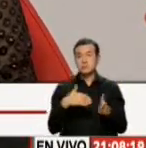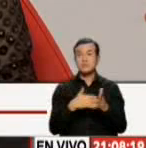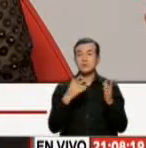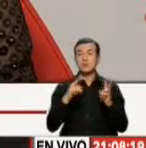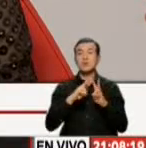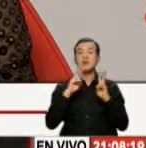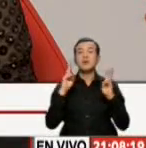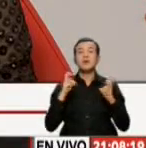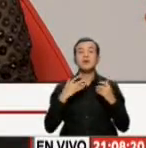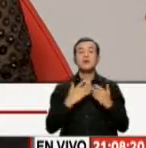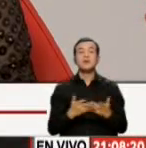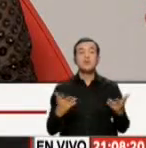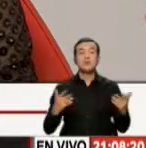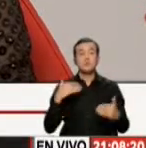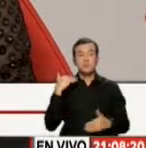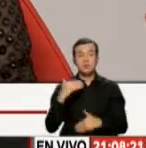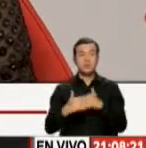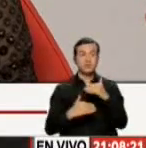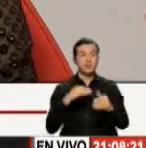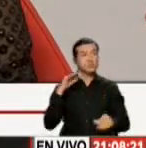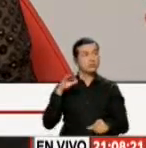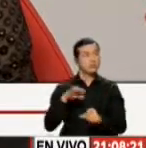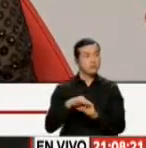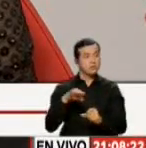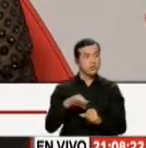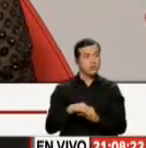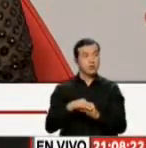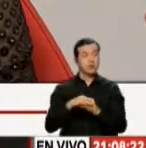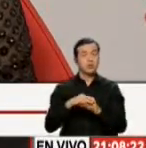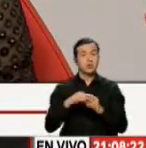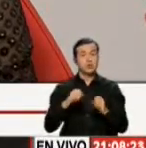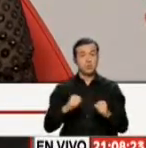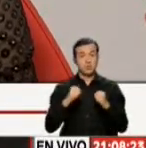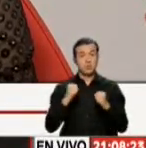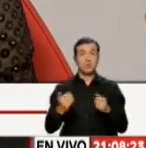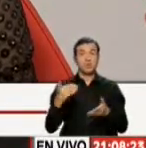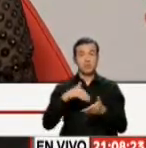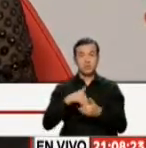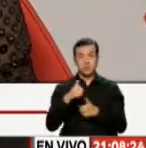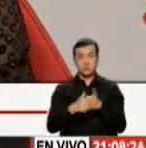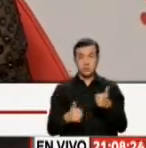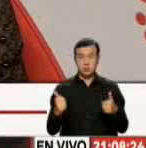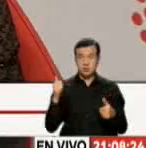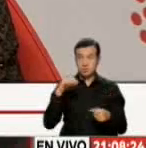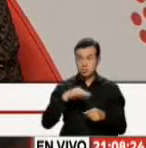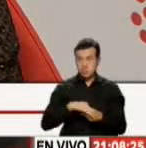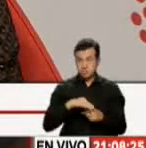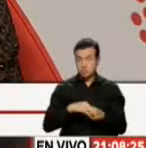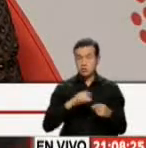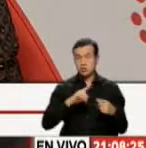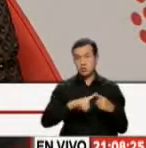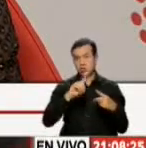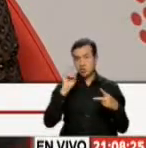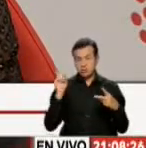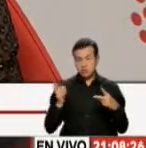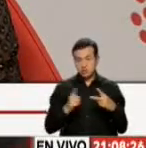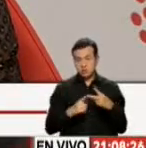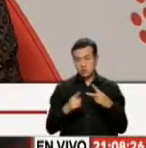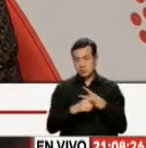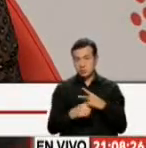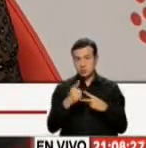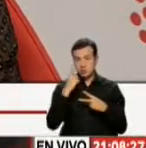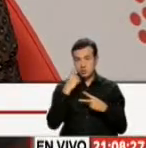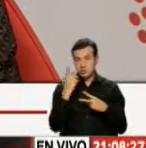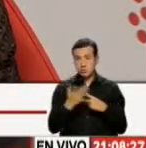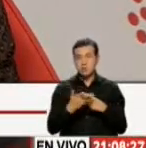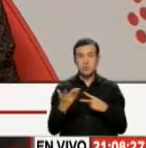tema del proceso electoral que le llevó a Maduro a una reelección. Pero por otro lado también estamos